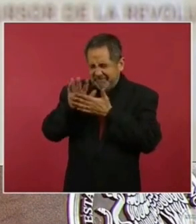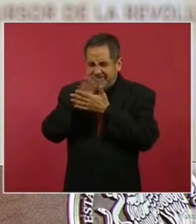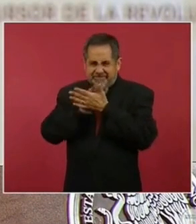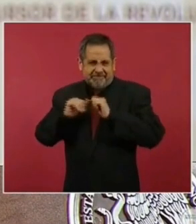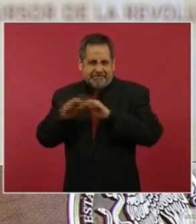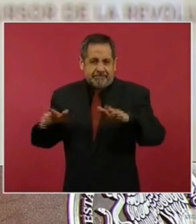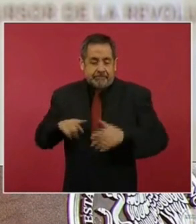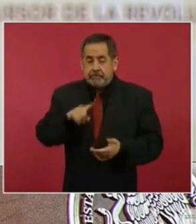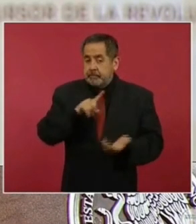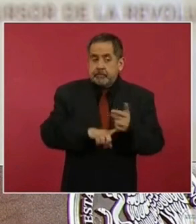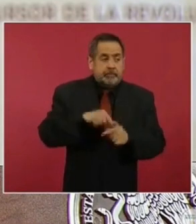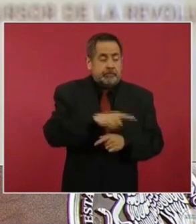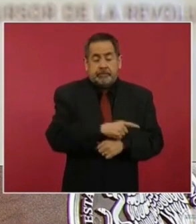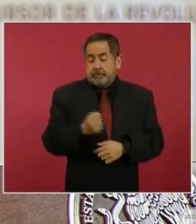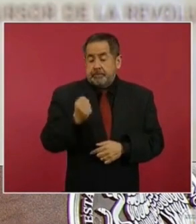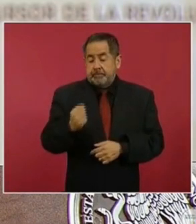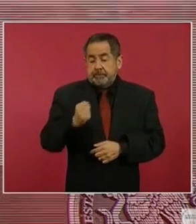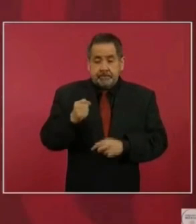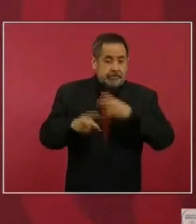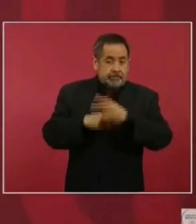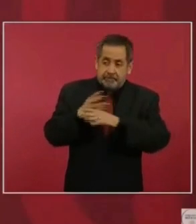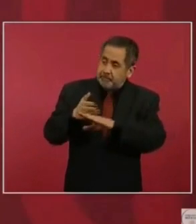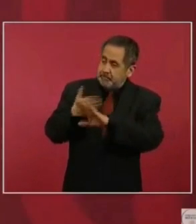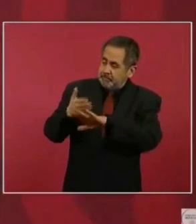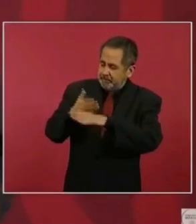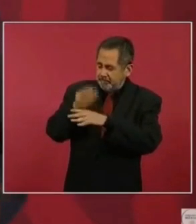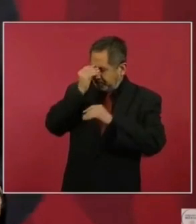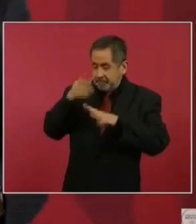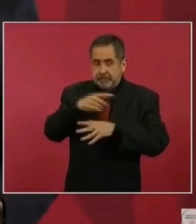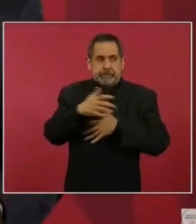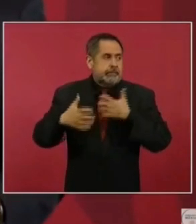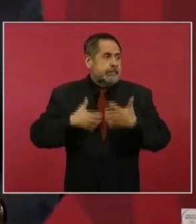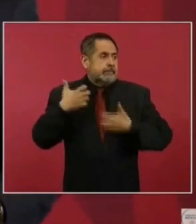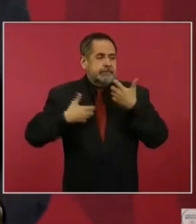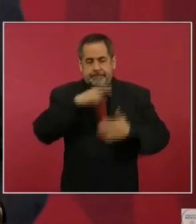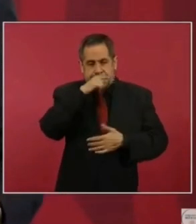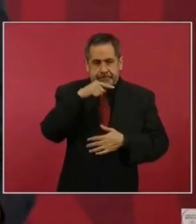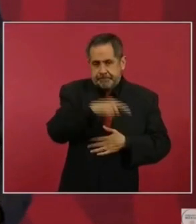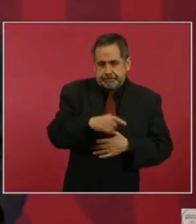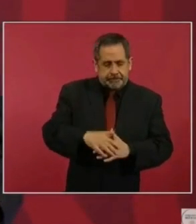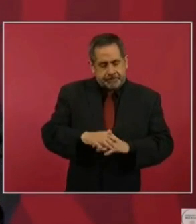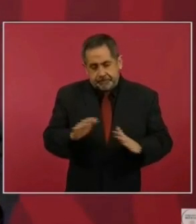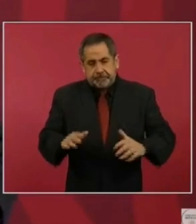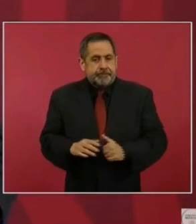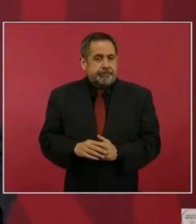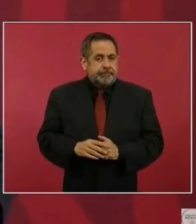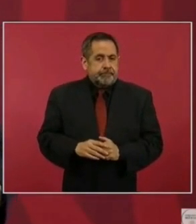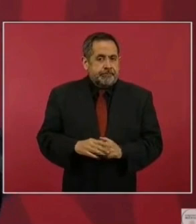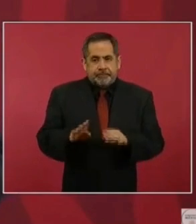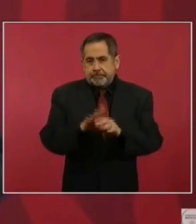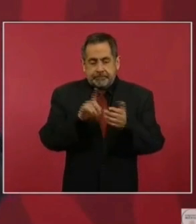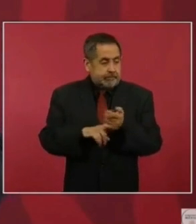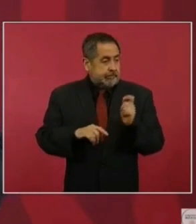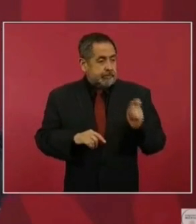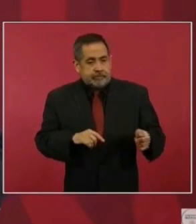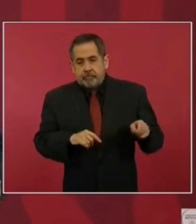fueron aprovechadas por un grupo político para generar una desestabilización e iniciar con el proyecto de aniquilación de su